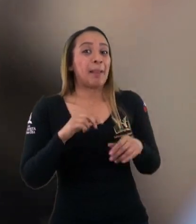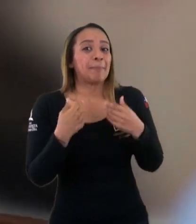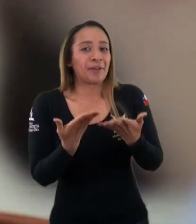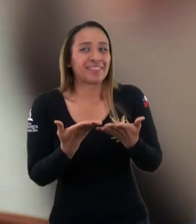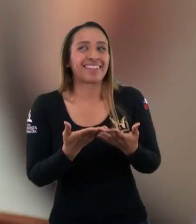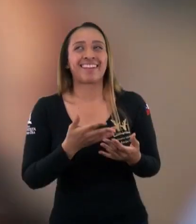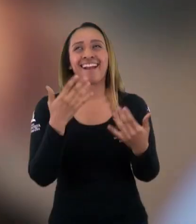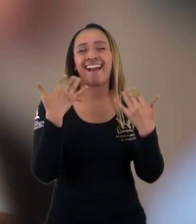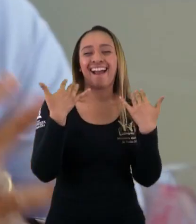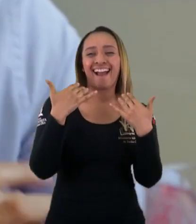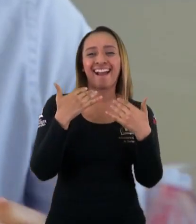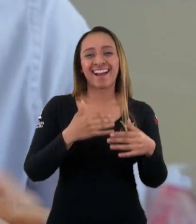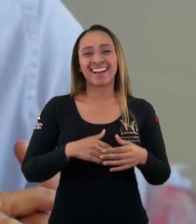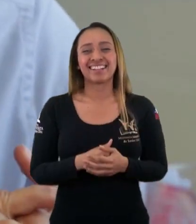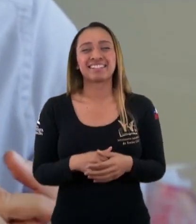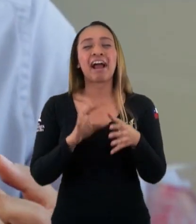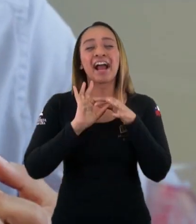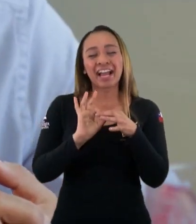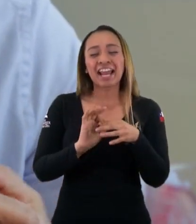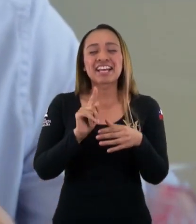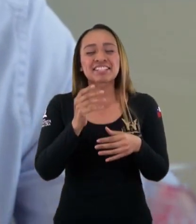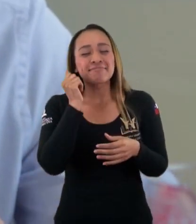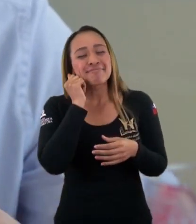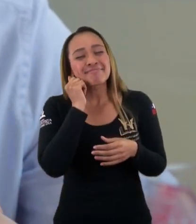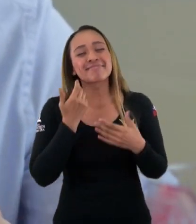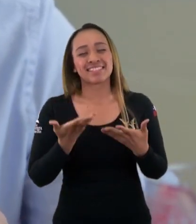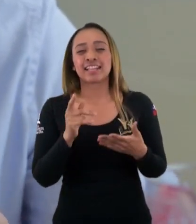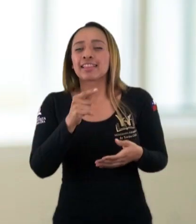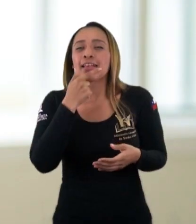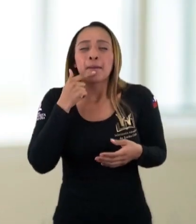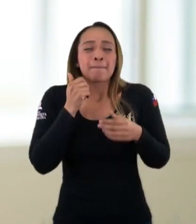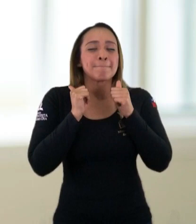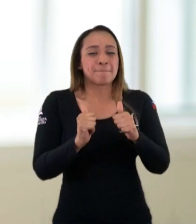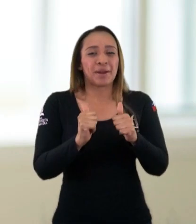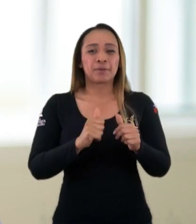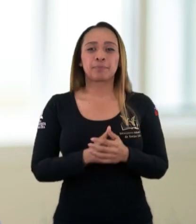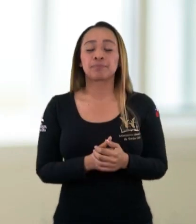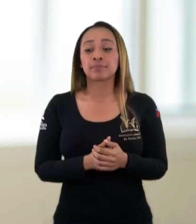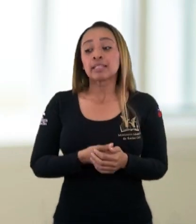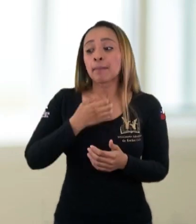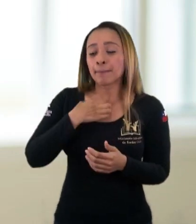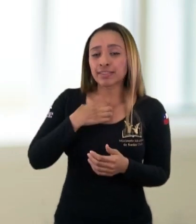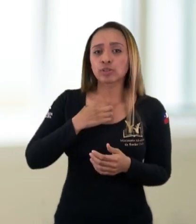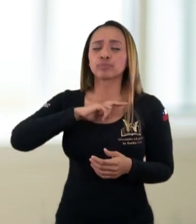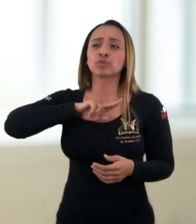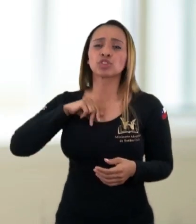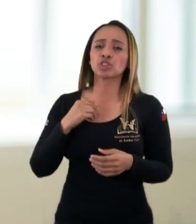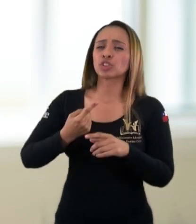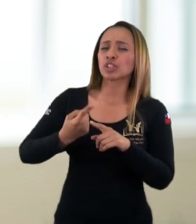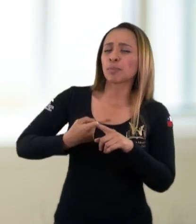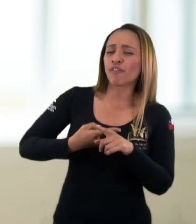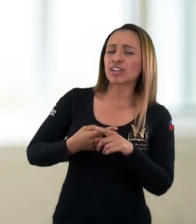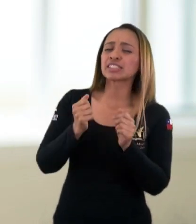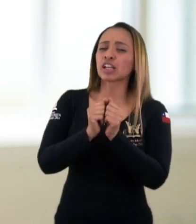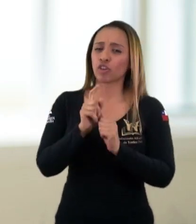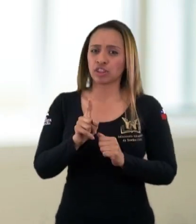panadería. Gracias por el cariño, Silvia. Una delicia. Pastor, nosotros queremos conversar